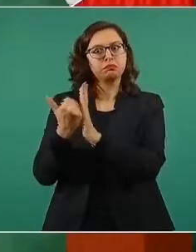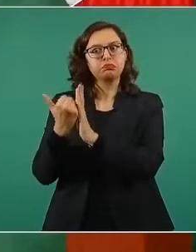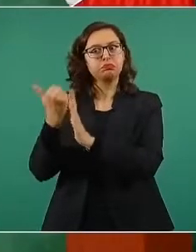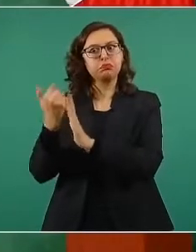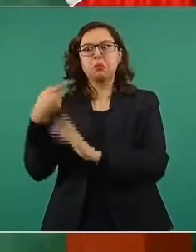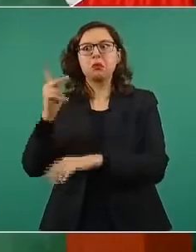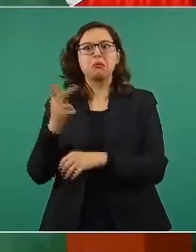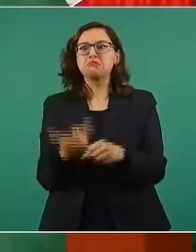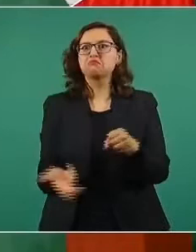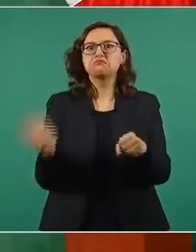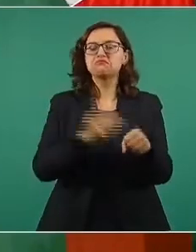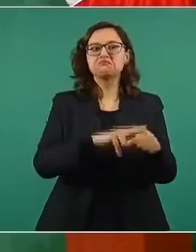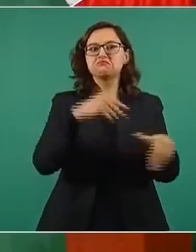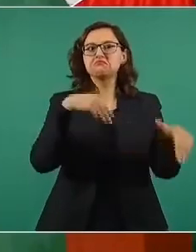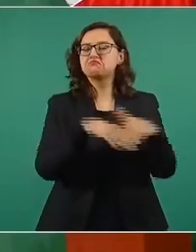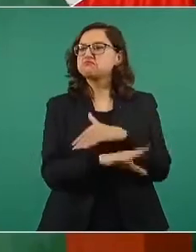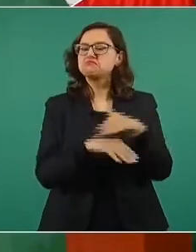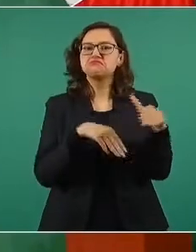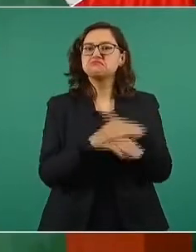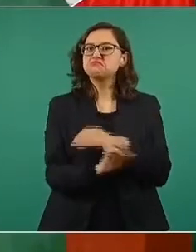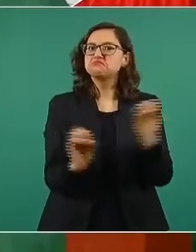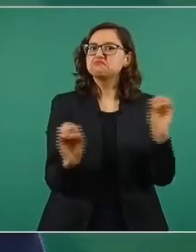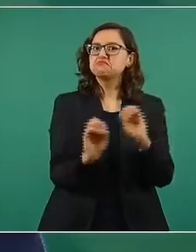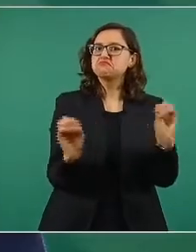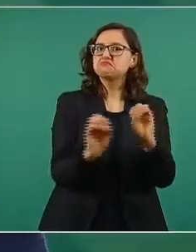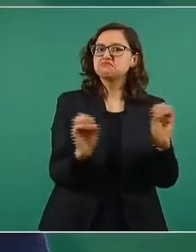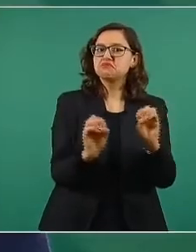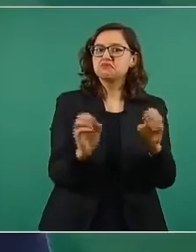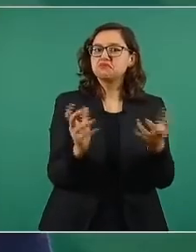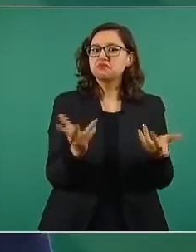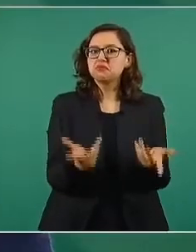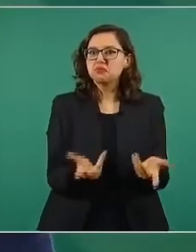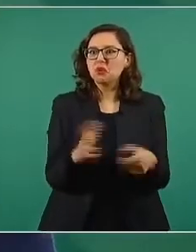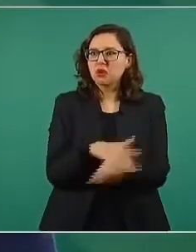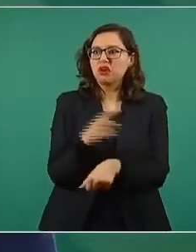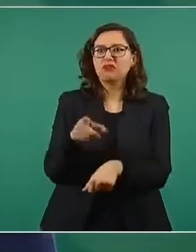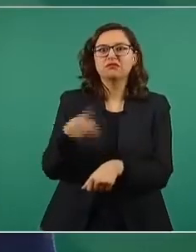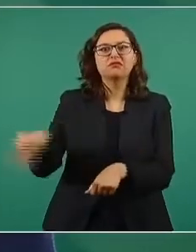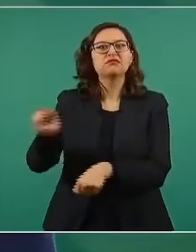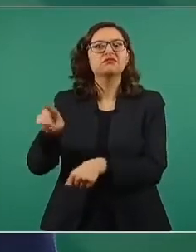importante capacidad hospitalaria disponible en la medida en que no ha habido